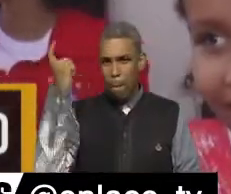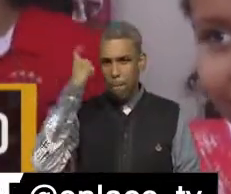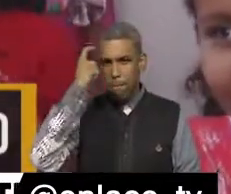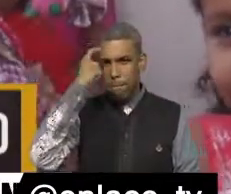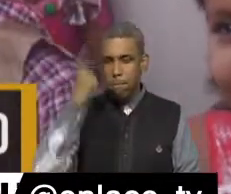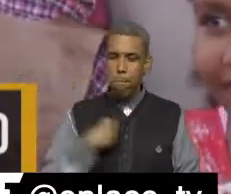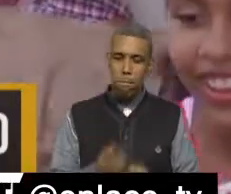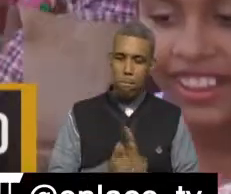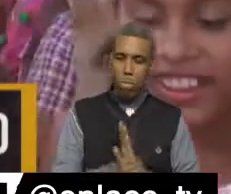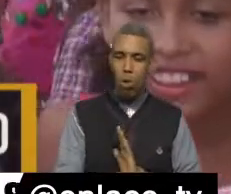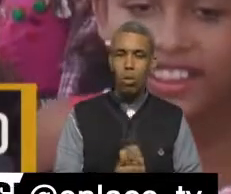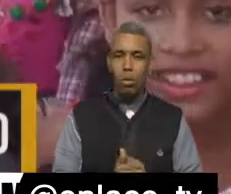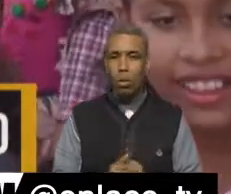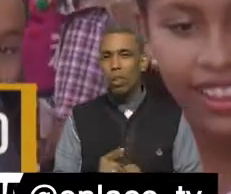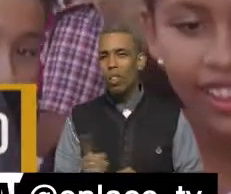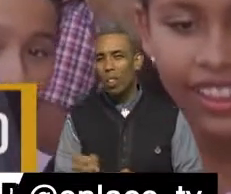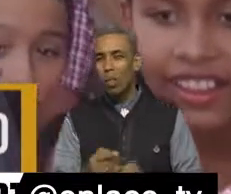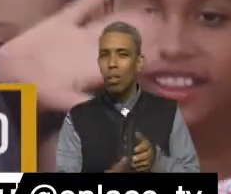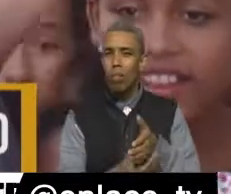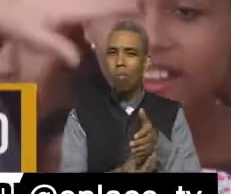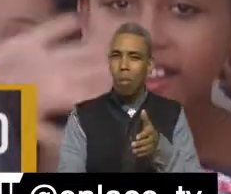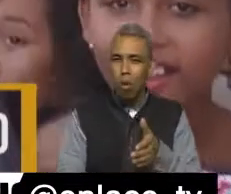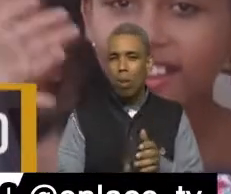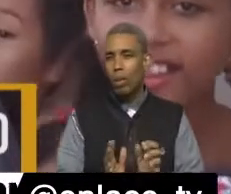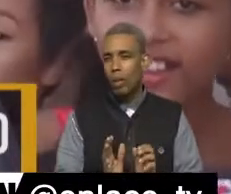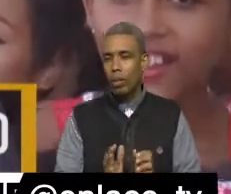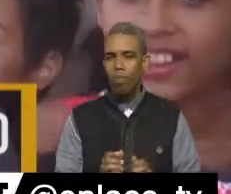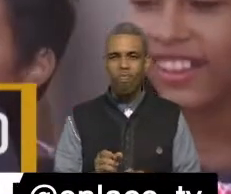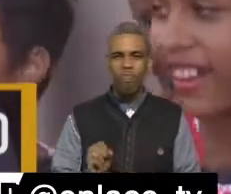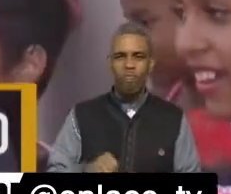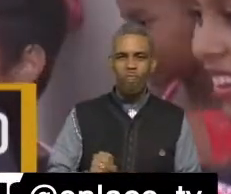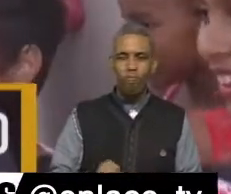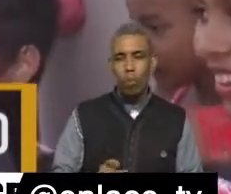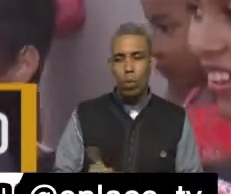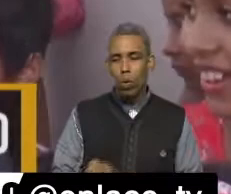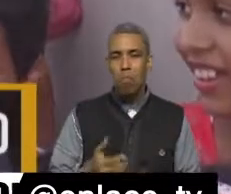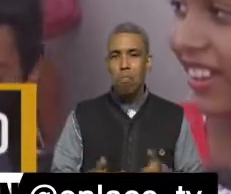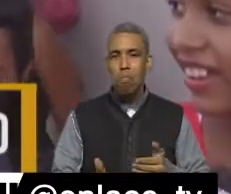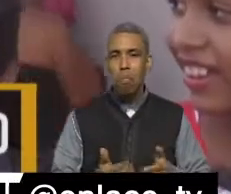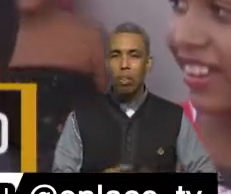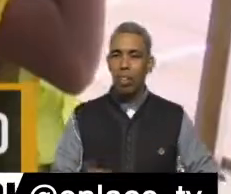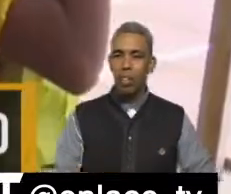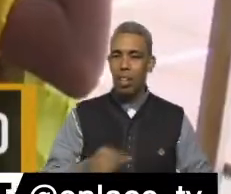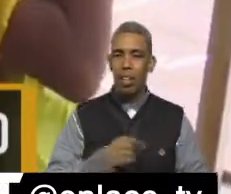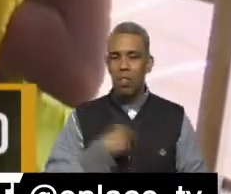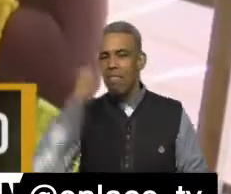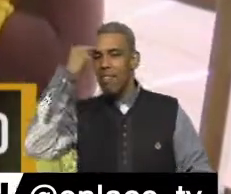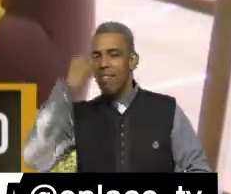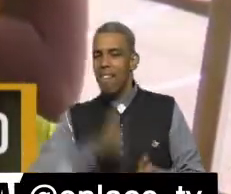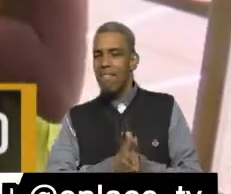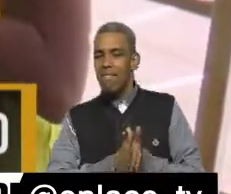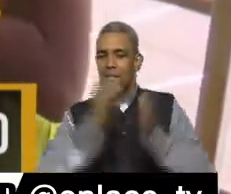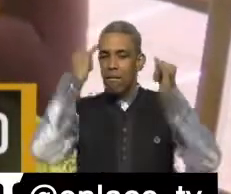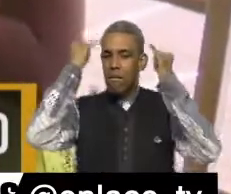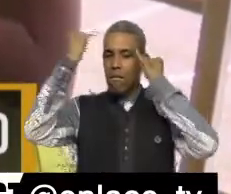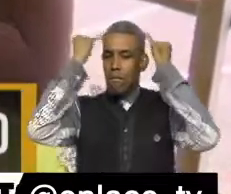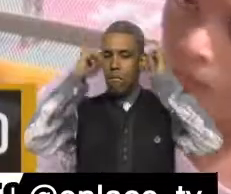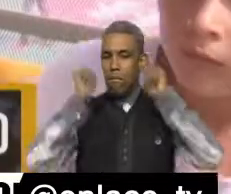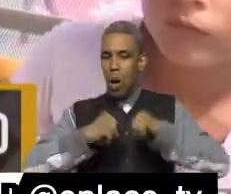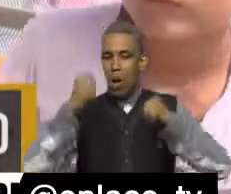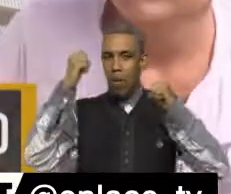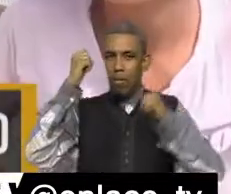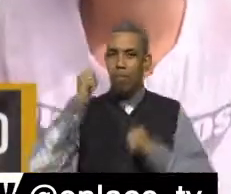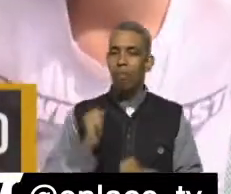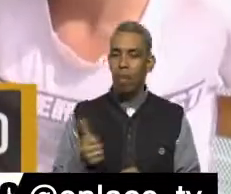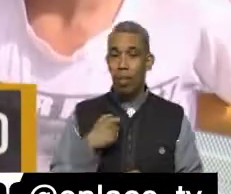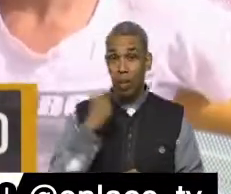circunstancias que los acogen, ellos tienen muchas capacidades y habilidades para transformar este mundo y esta sociedad. El docente ha destacado la creatividad de